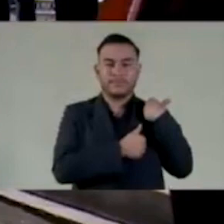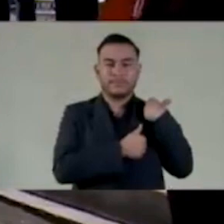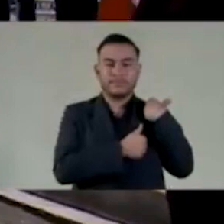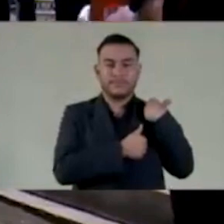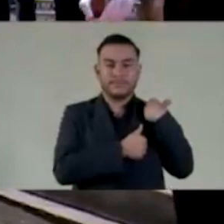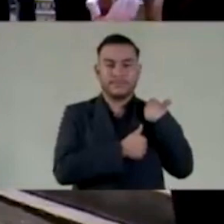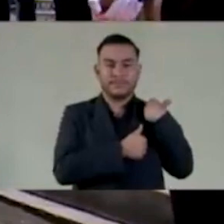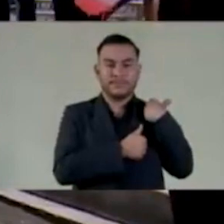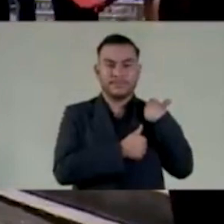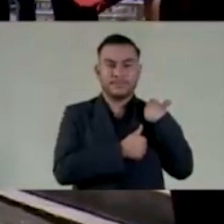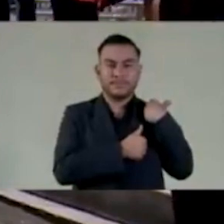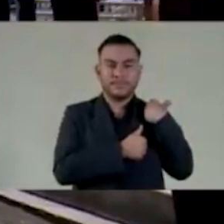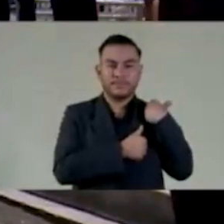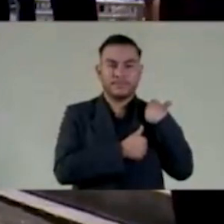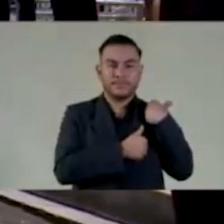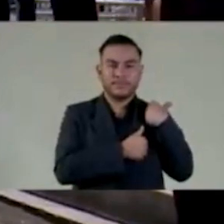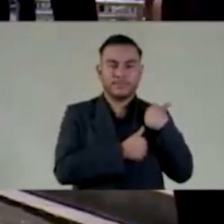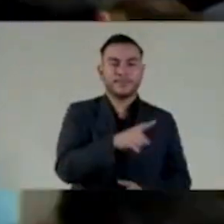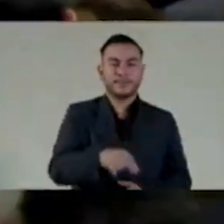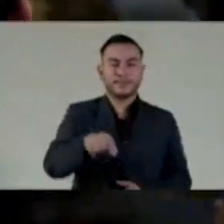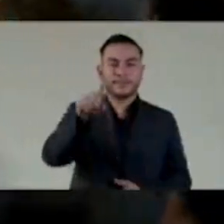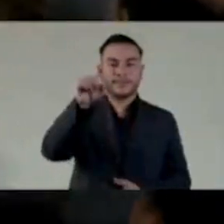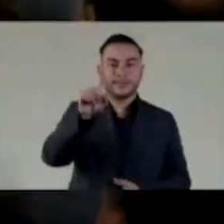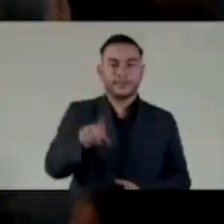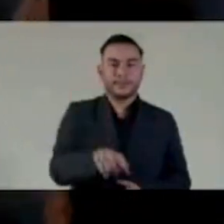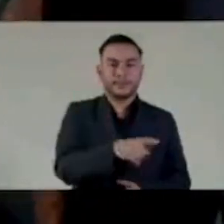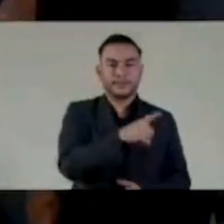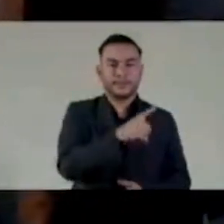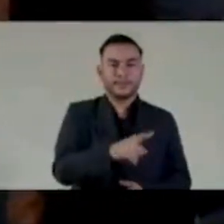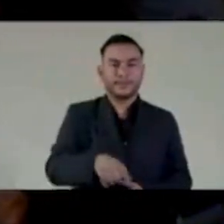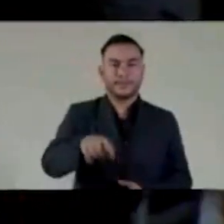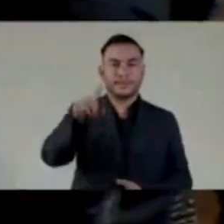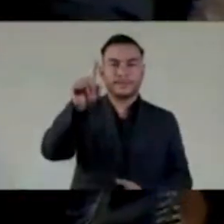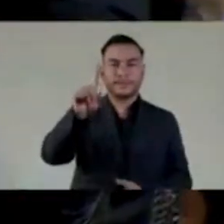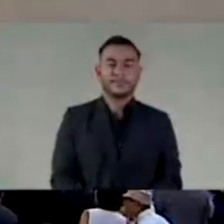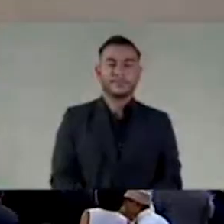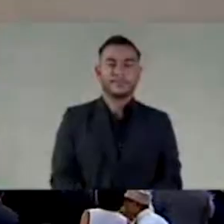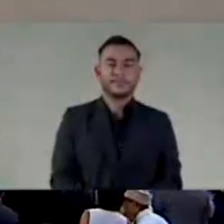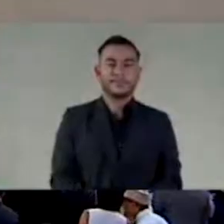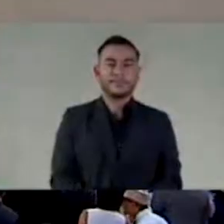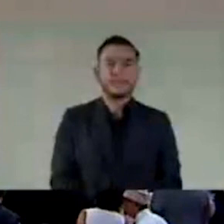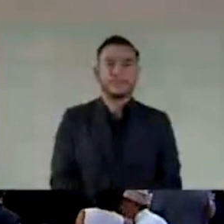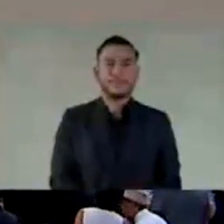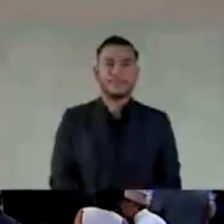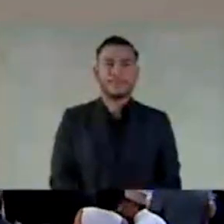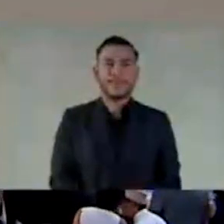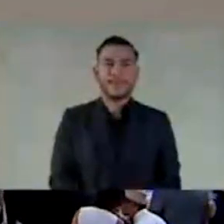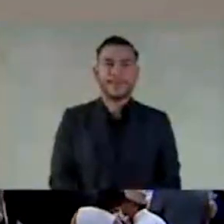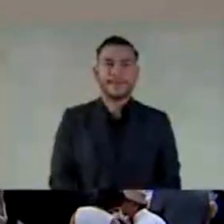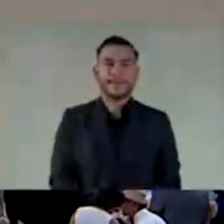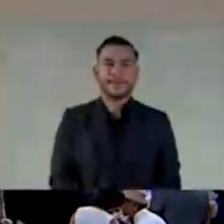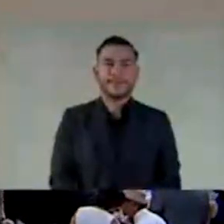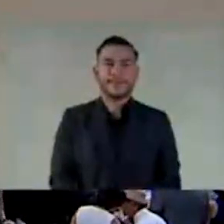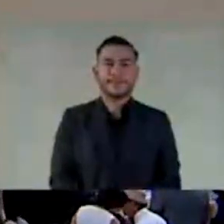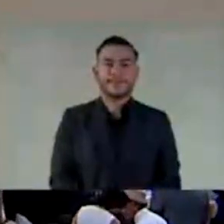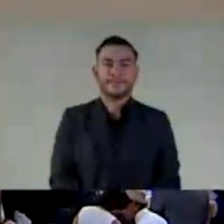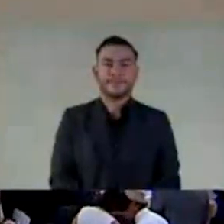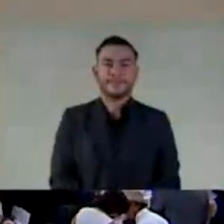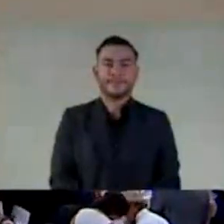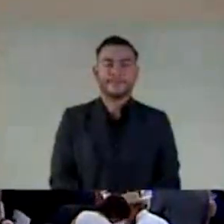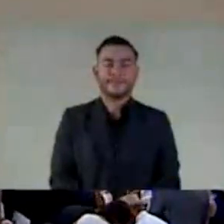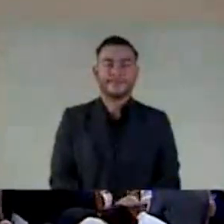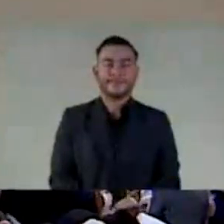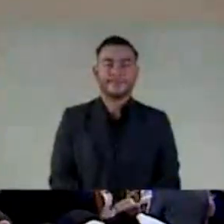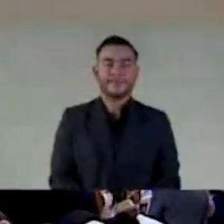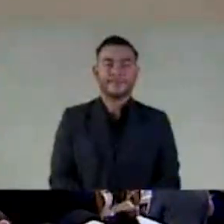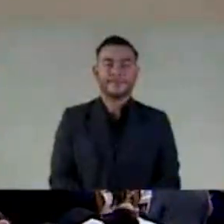en el cifco centro internacional de ferias y convenciones anteriormente presencia de dos miembros religiosos en